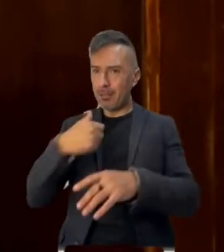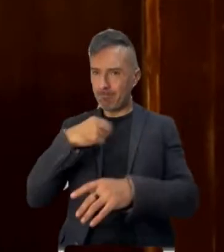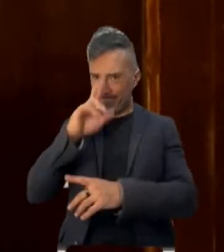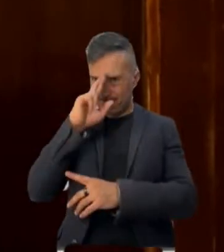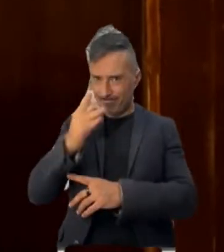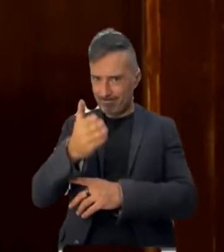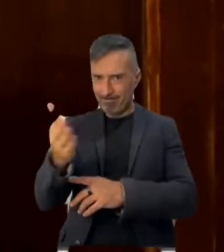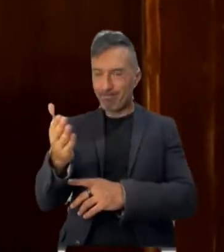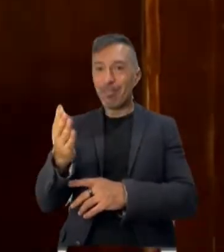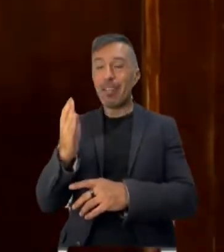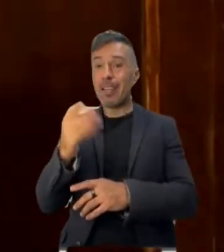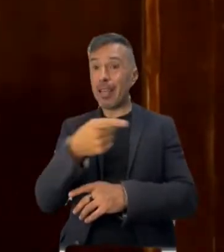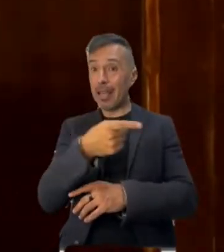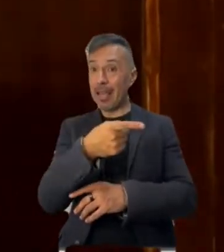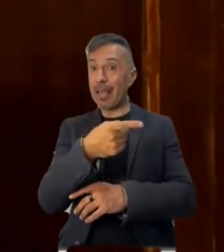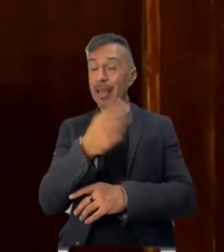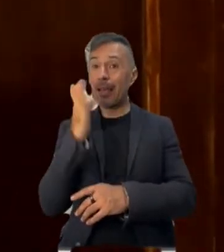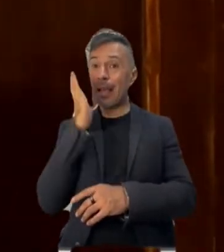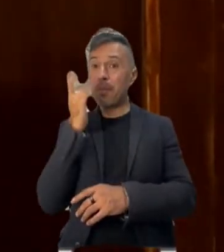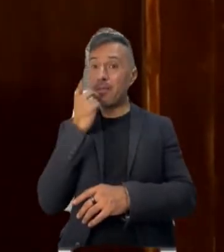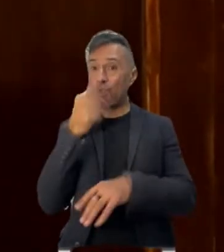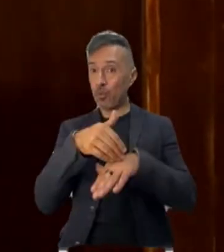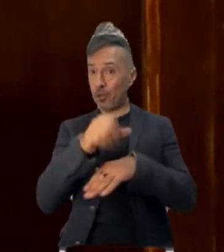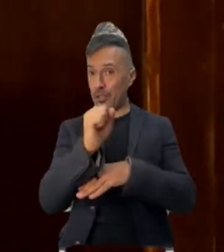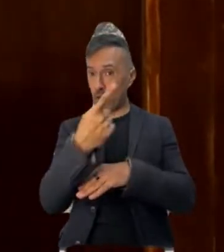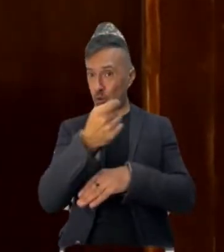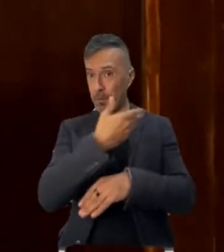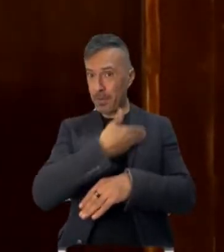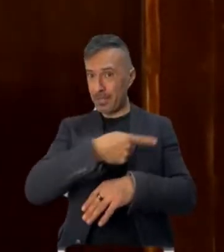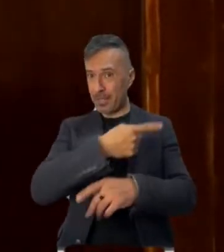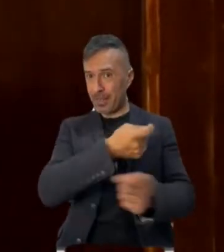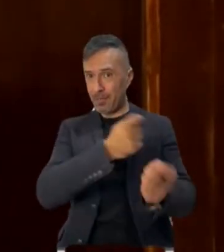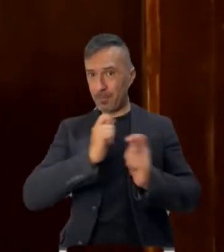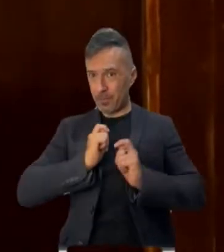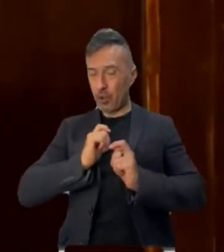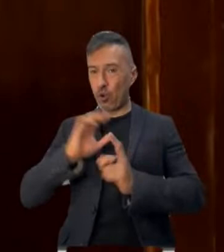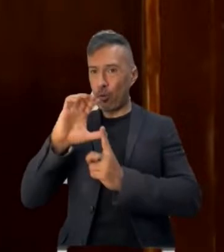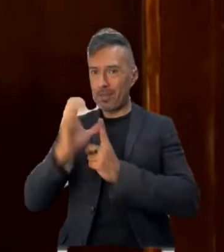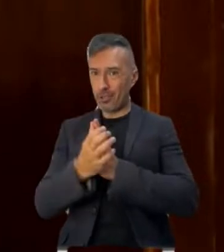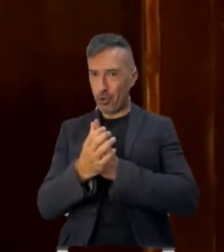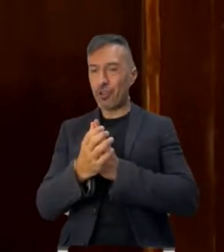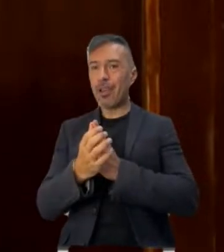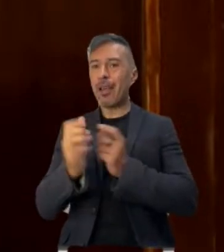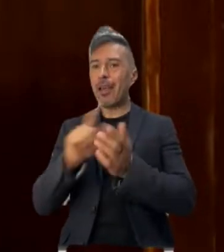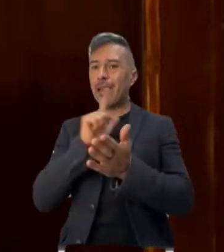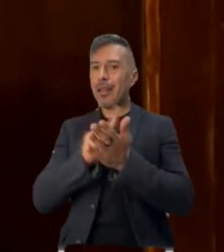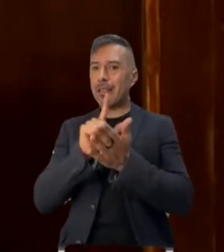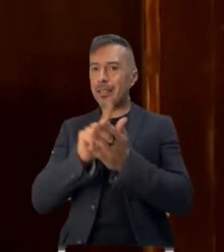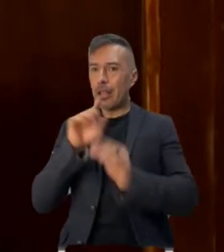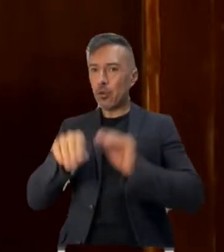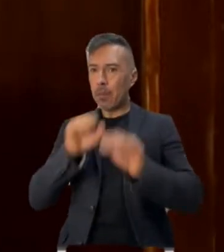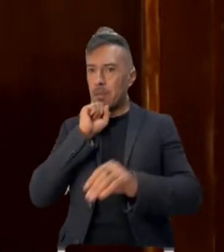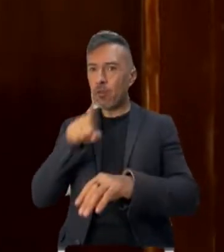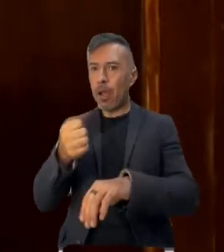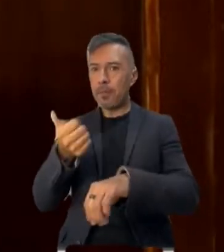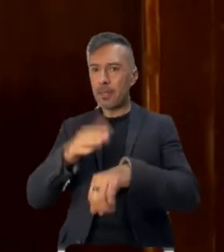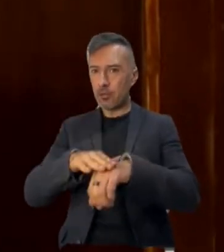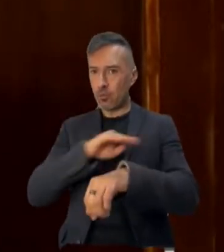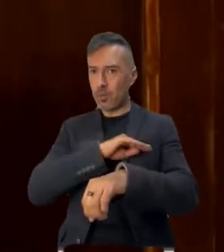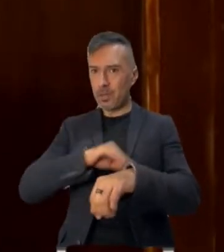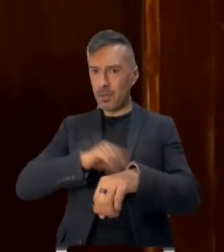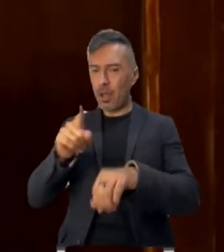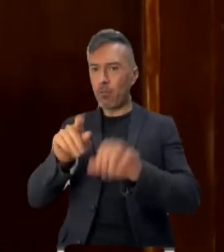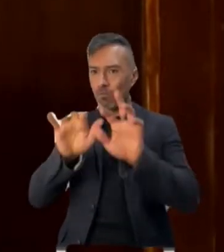remitió a la Comisión Legislativa de Legislación y Administración Municipal para su estudio y dictamen la iniciativa con proyecto de